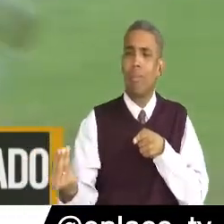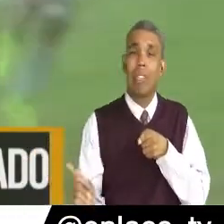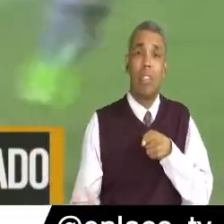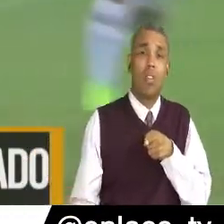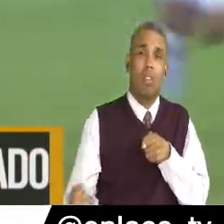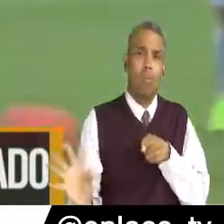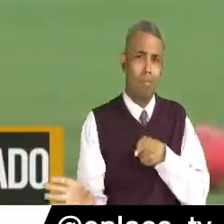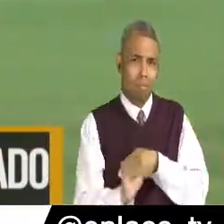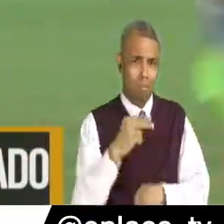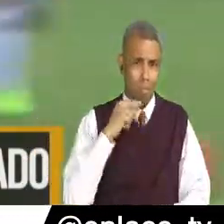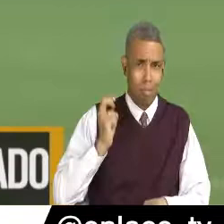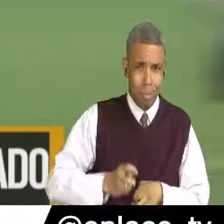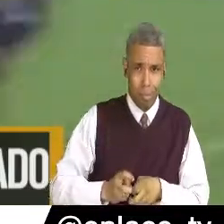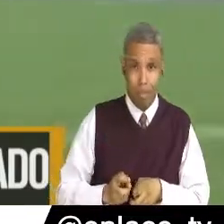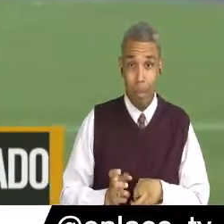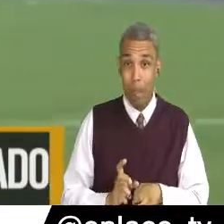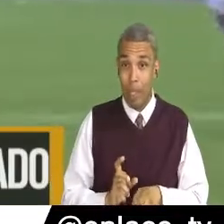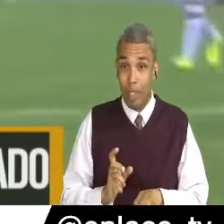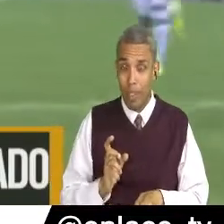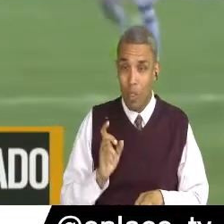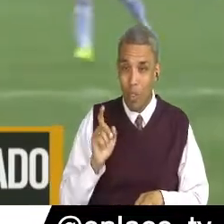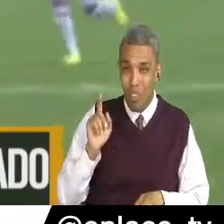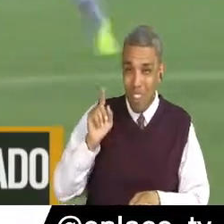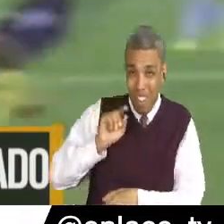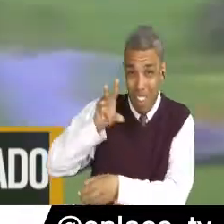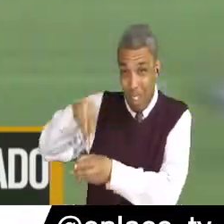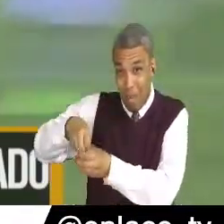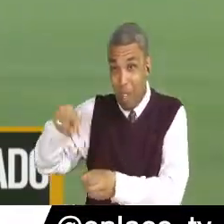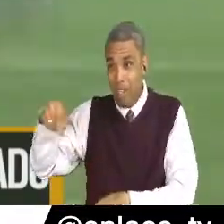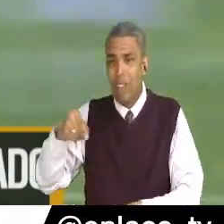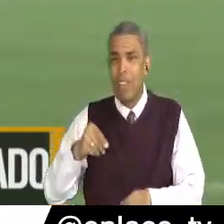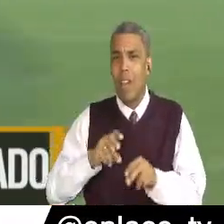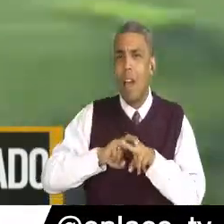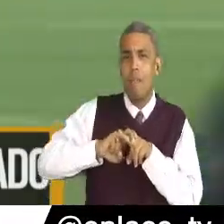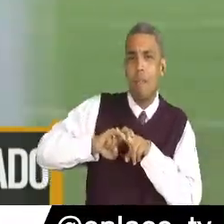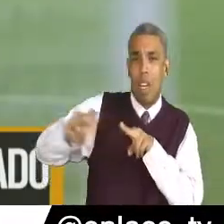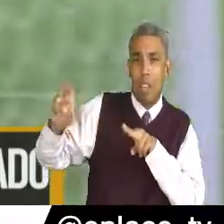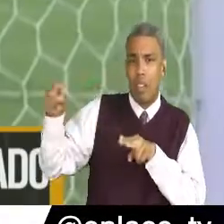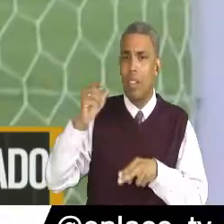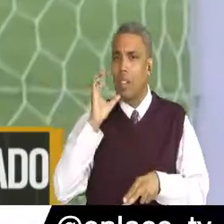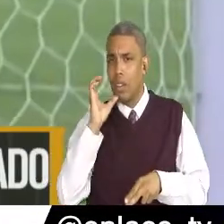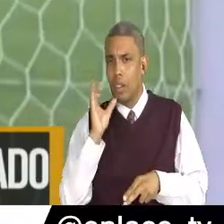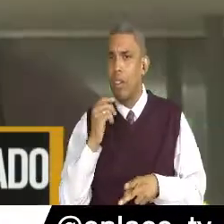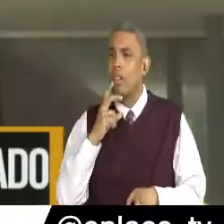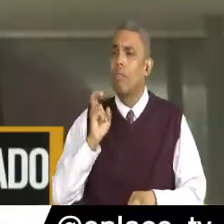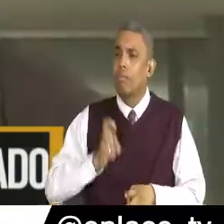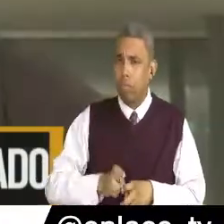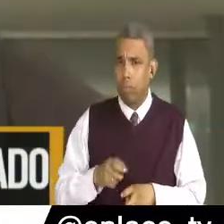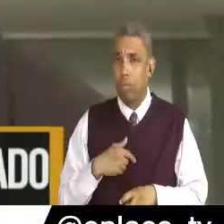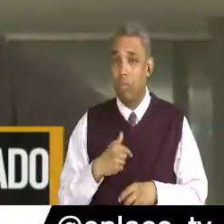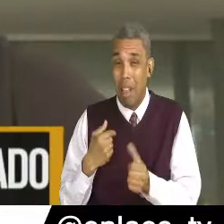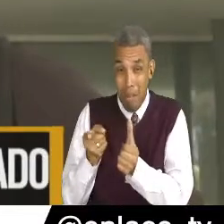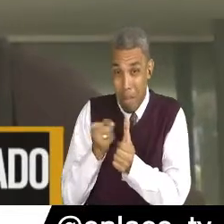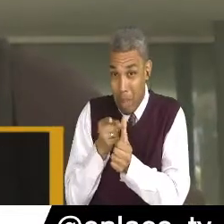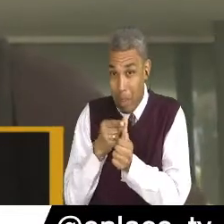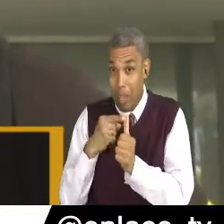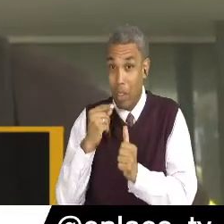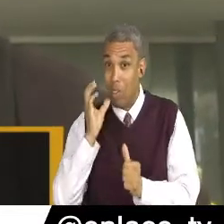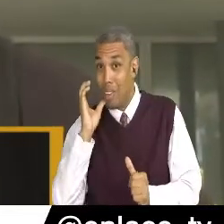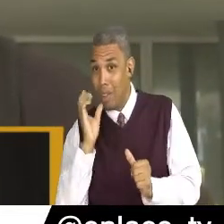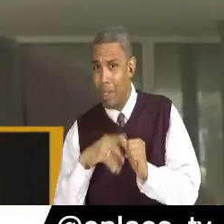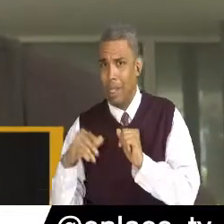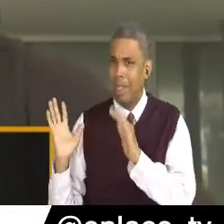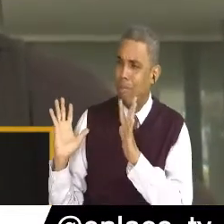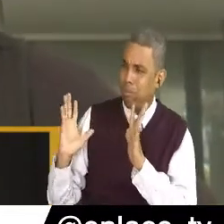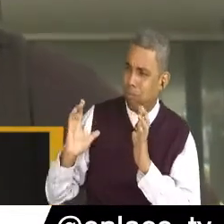sumamente difícil contra Once Caldas, pero supimos pararnos en la cancha, supimos aguantar el momento en que ellos nos atacaron, en que ellos nos allanaron,